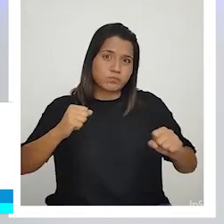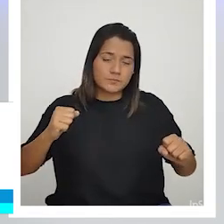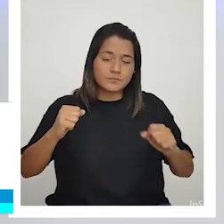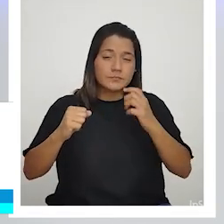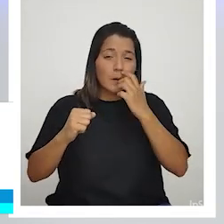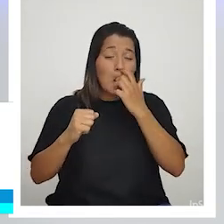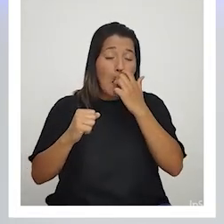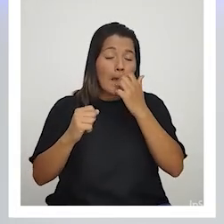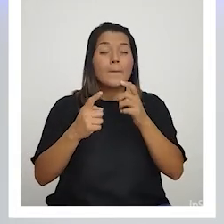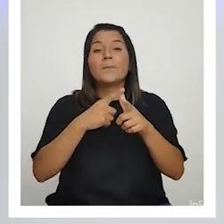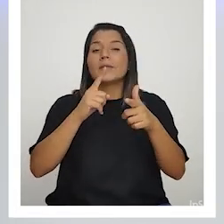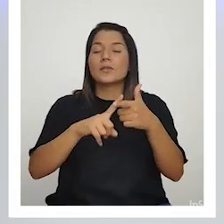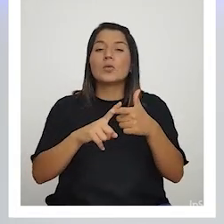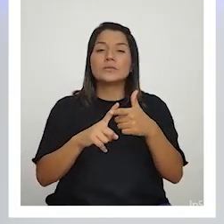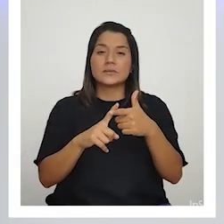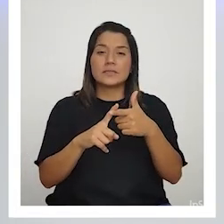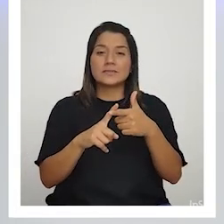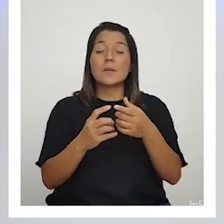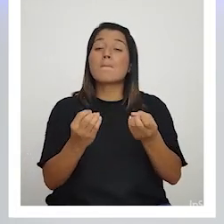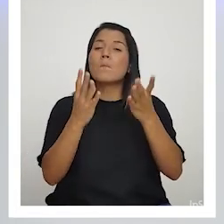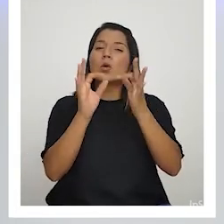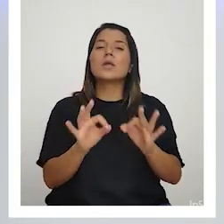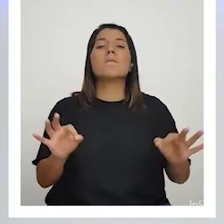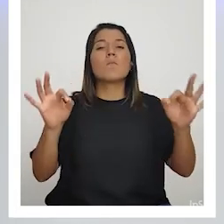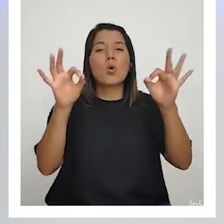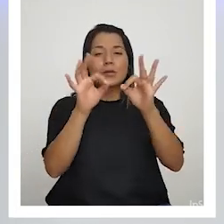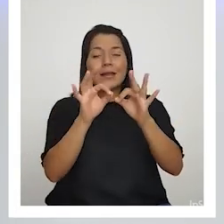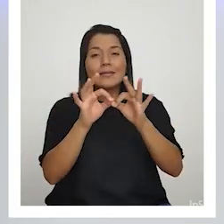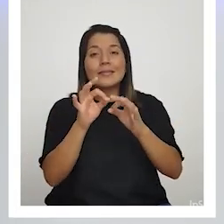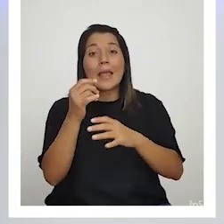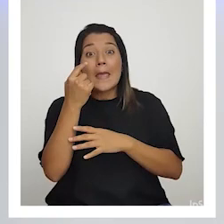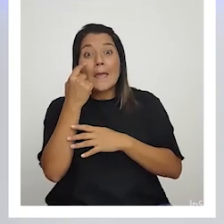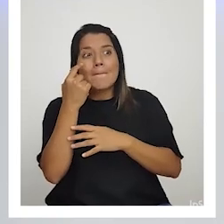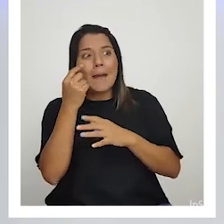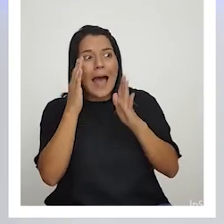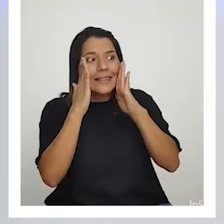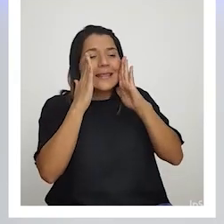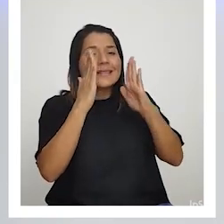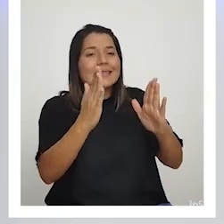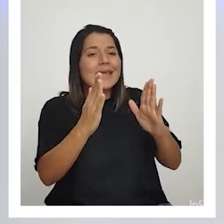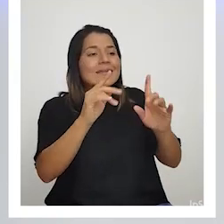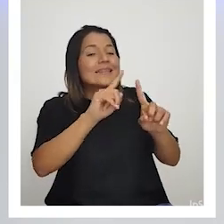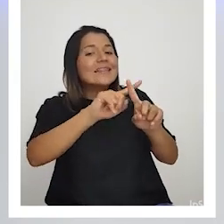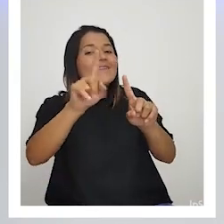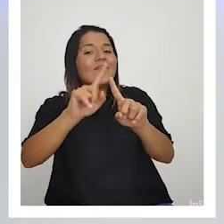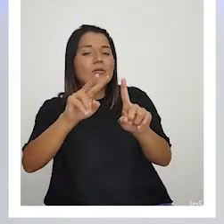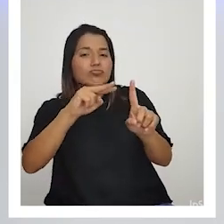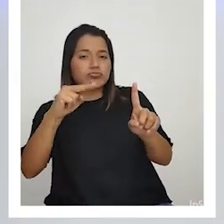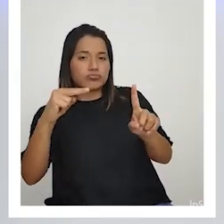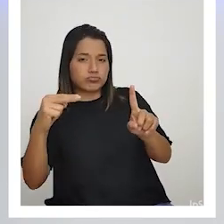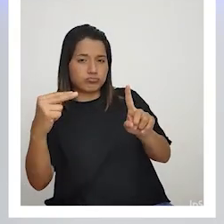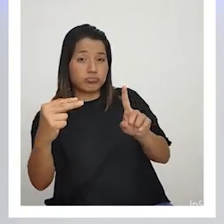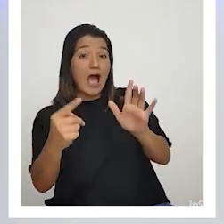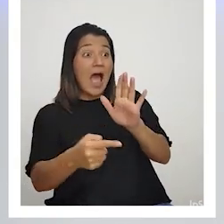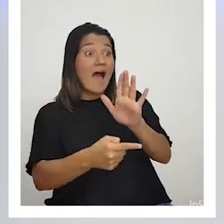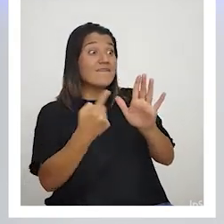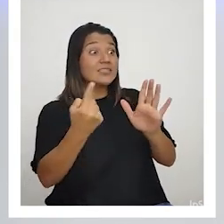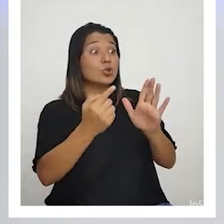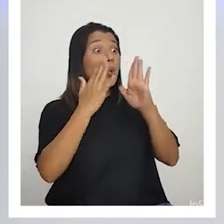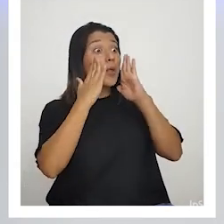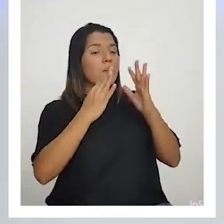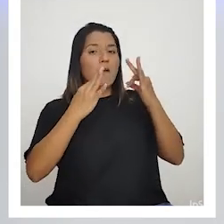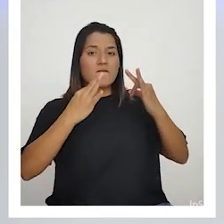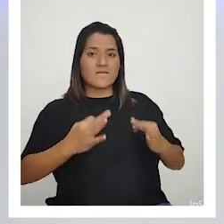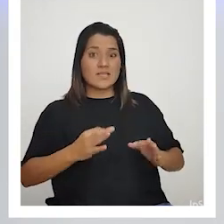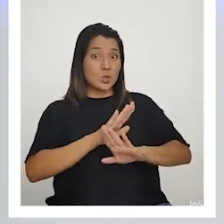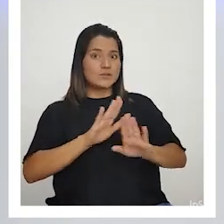aquí es importante ver el abordaje, porque muchas veces solo lo enfocamos en una línea y tiene algo más a